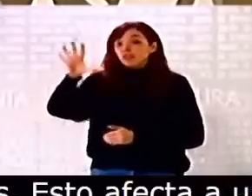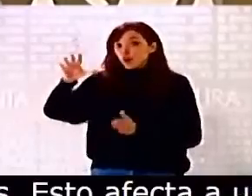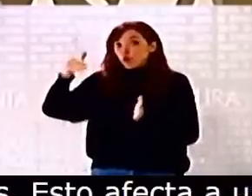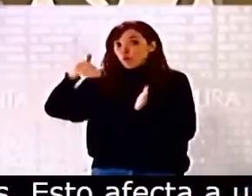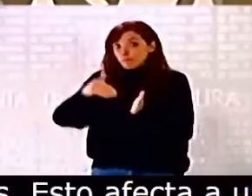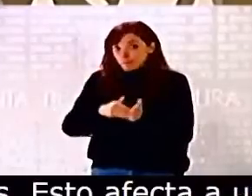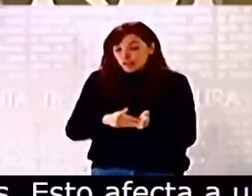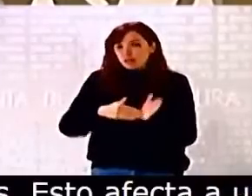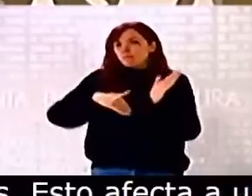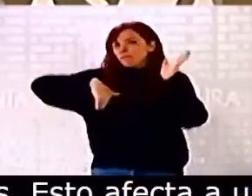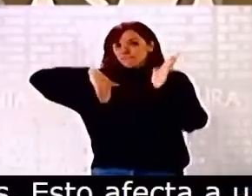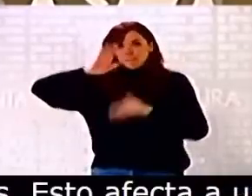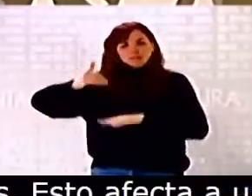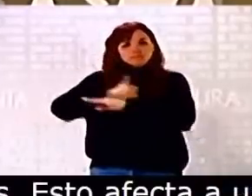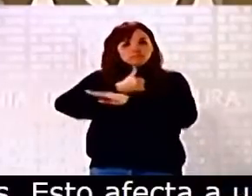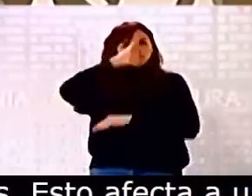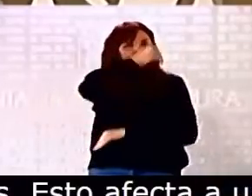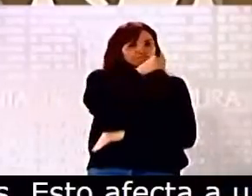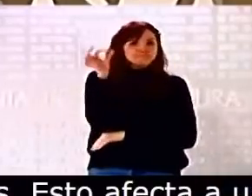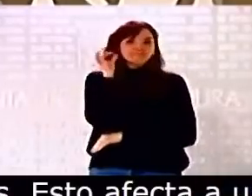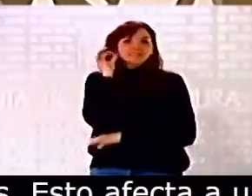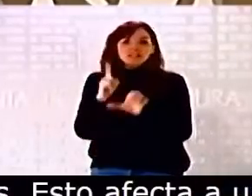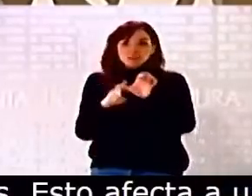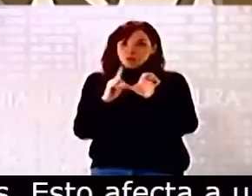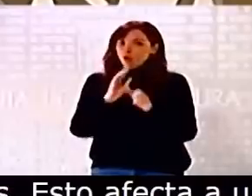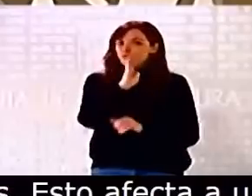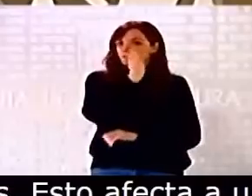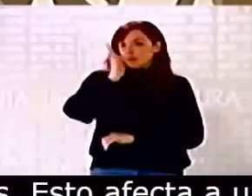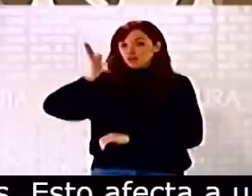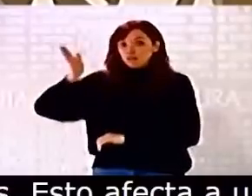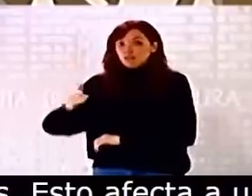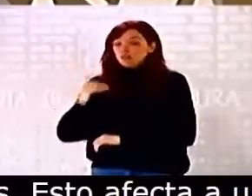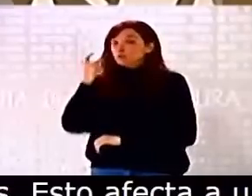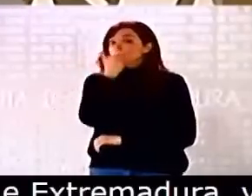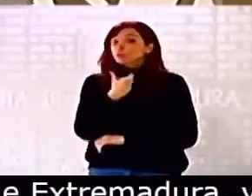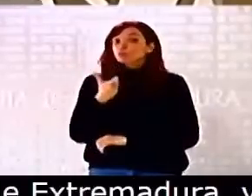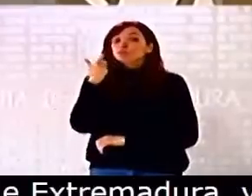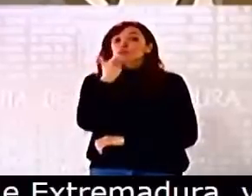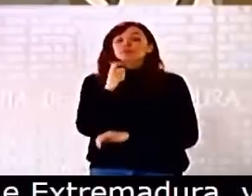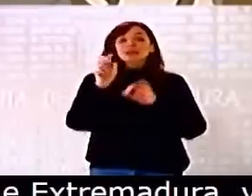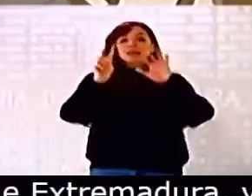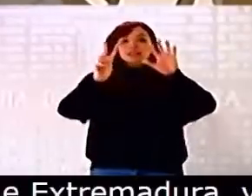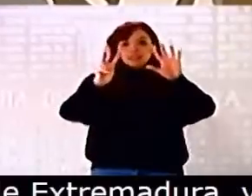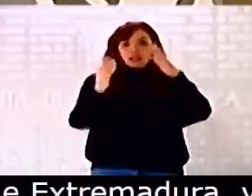145.402 personas, ciudadanos y ciudadanas de Extremadura, y tiene una vigencia de 7 días,